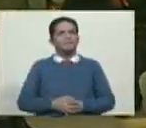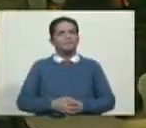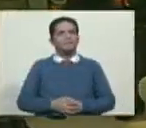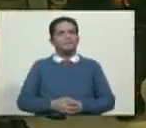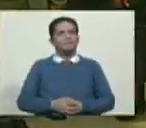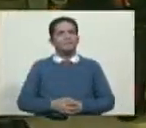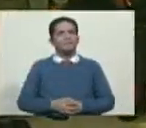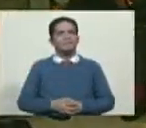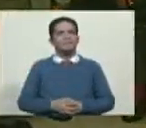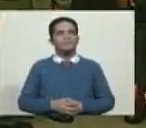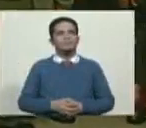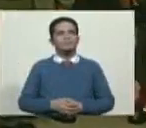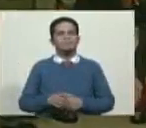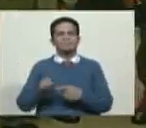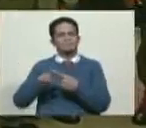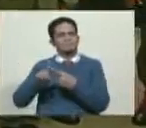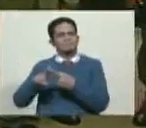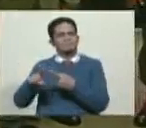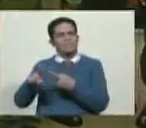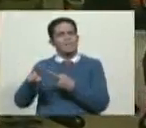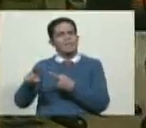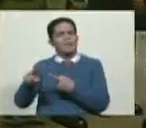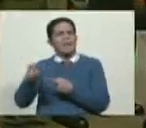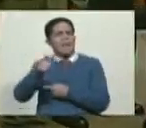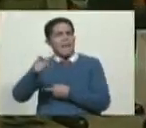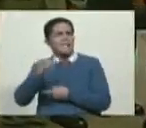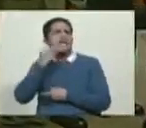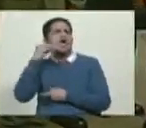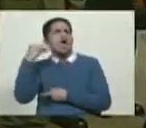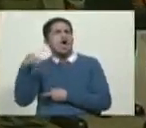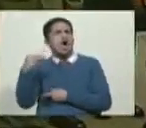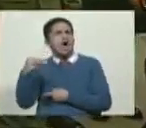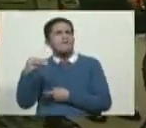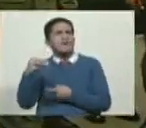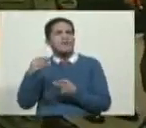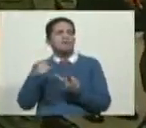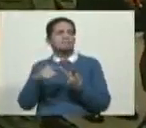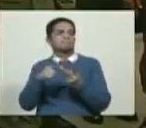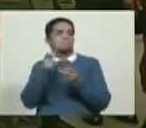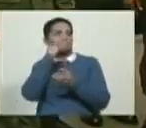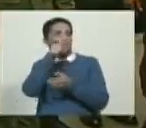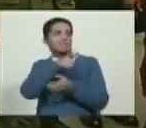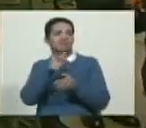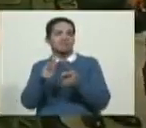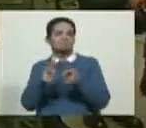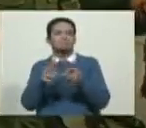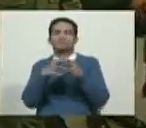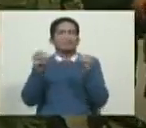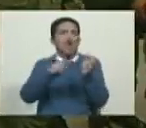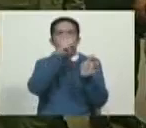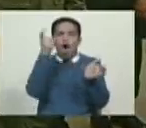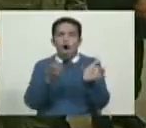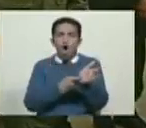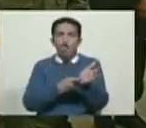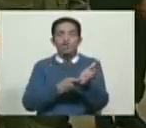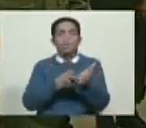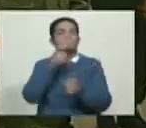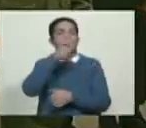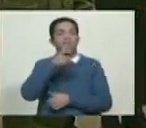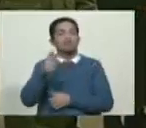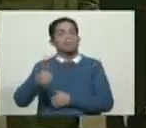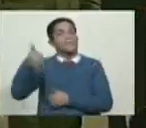Desde los cadetes más jóvenes hasta las oficiales de mayor antigüedad y mayor rango. Y mayor